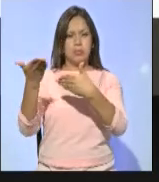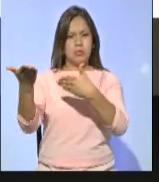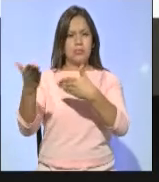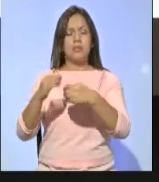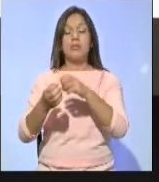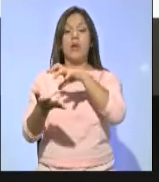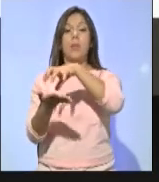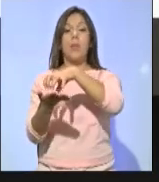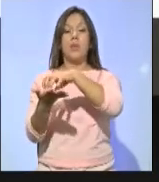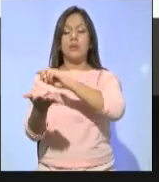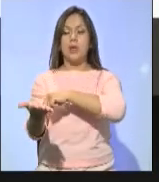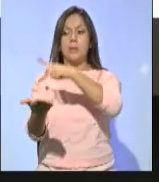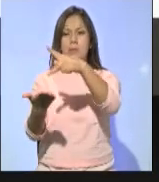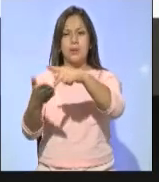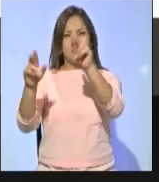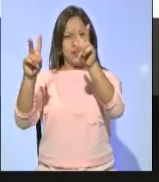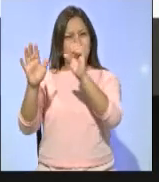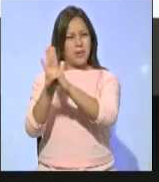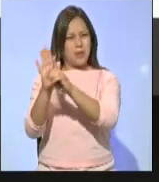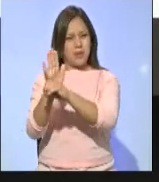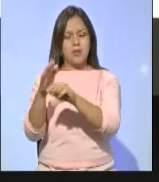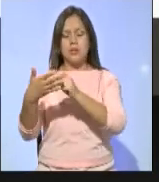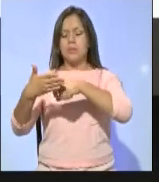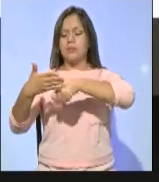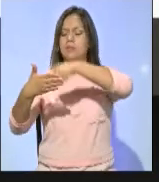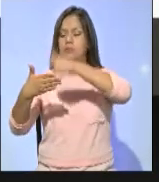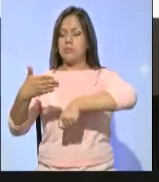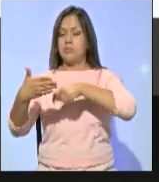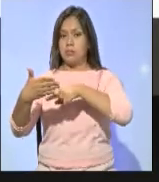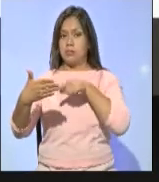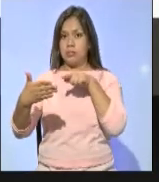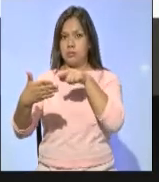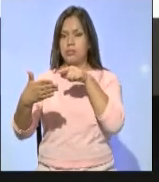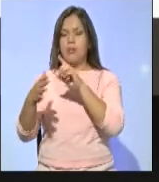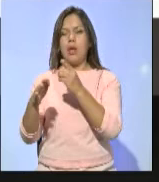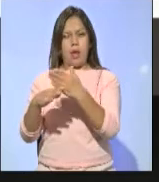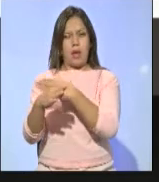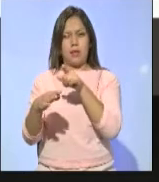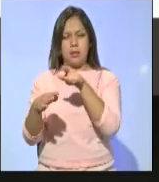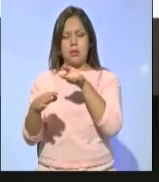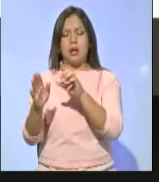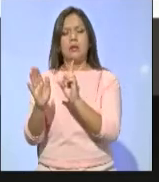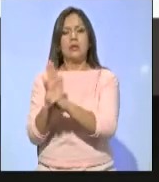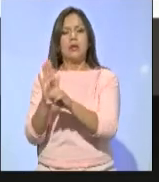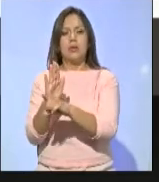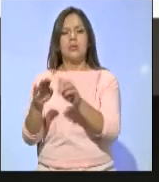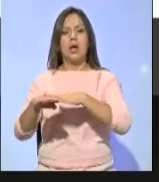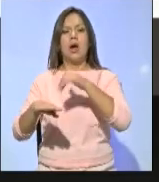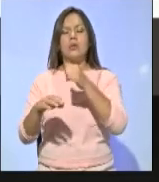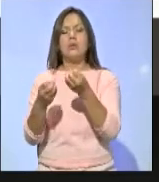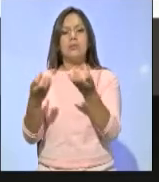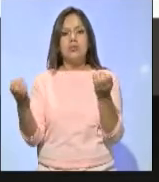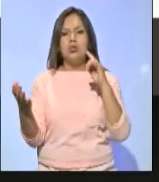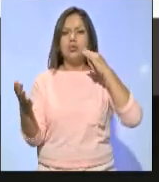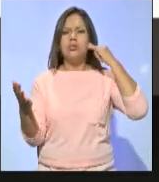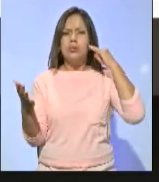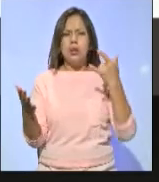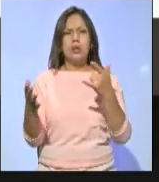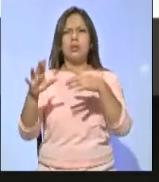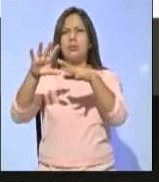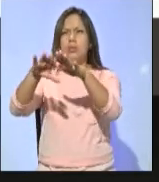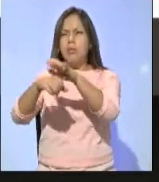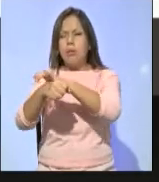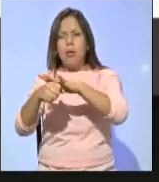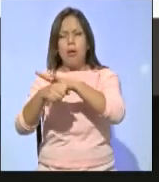Provincial de Pichincha para reconocer su firma y rúbrica en la denuncia presentada por los casos de abuso sexual en contra de menores de